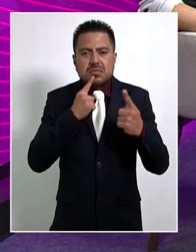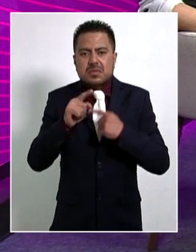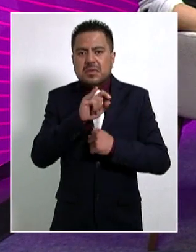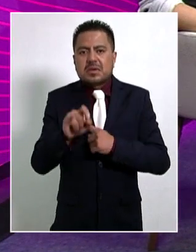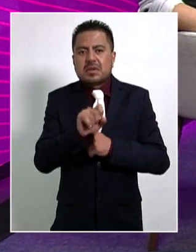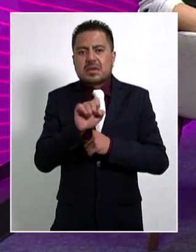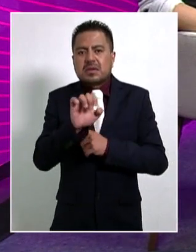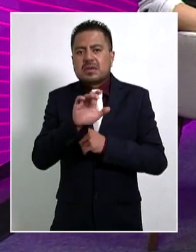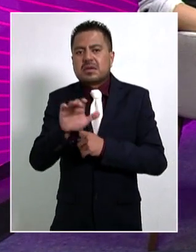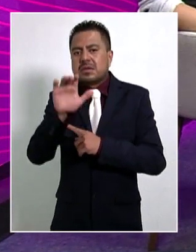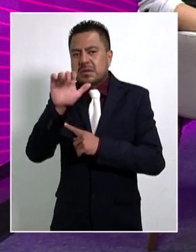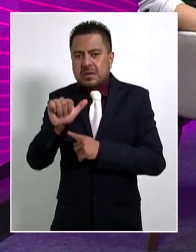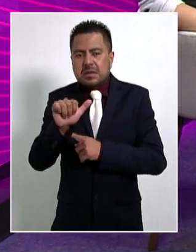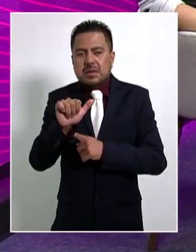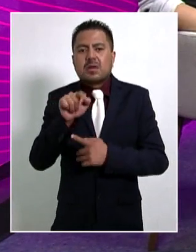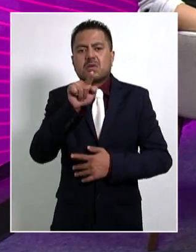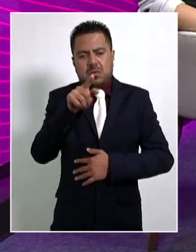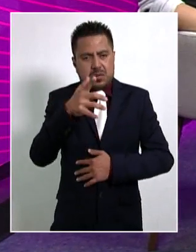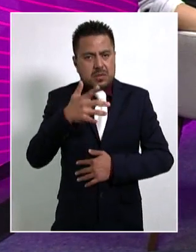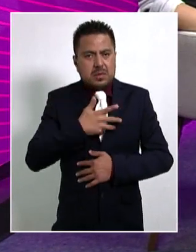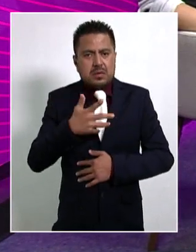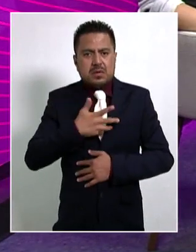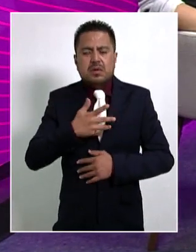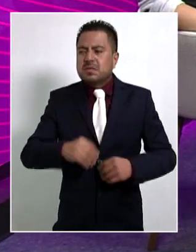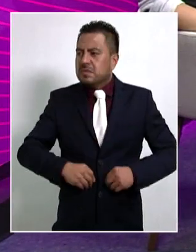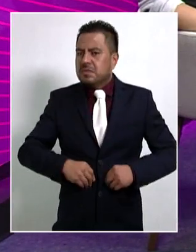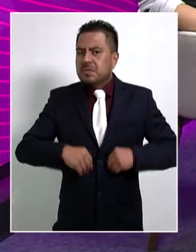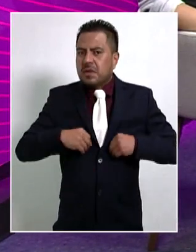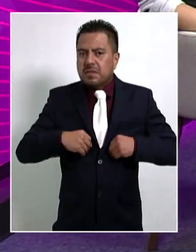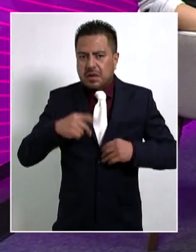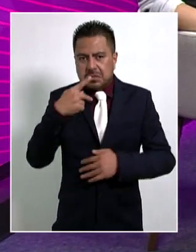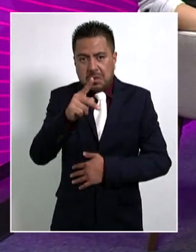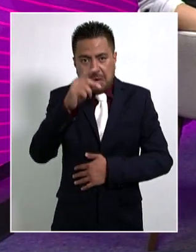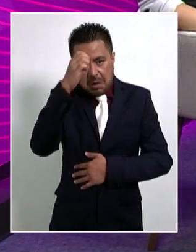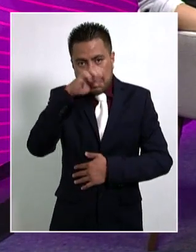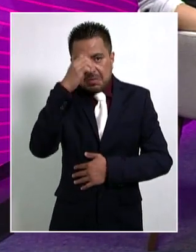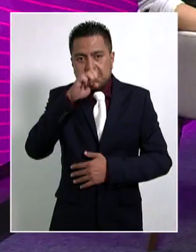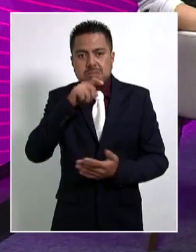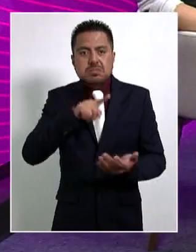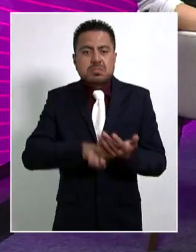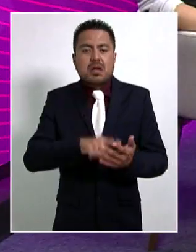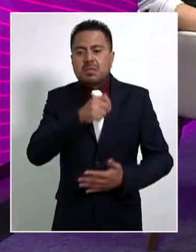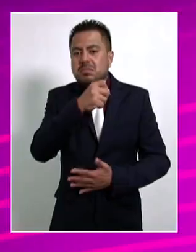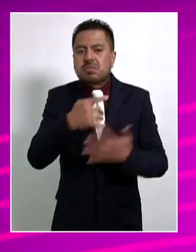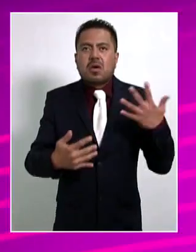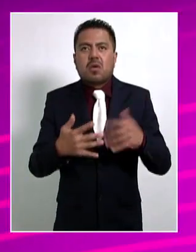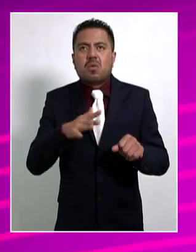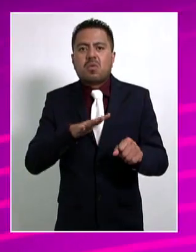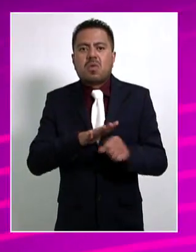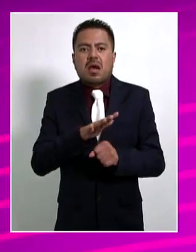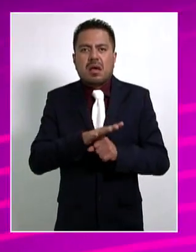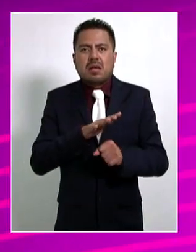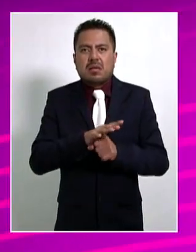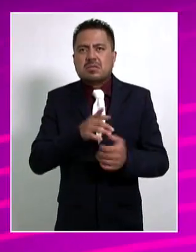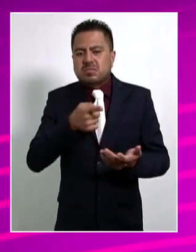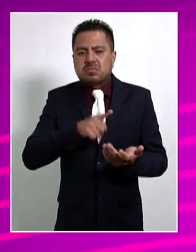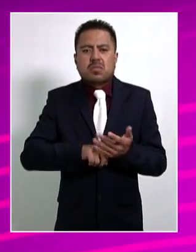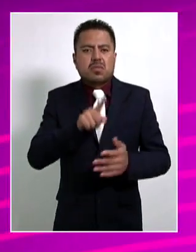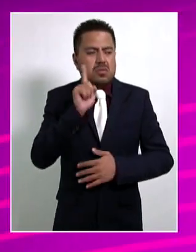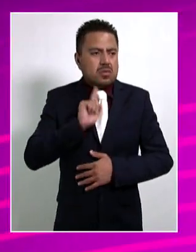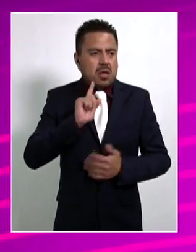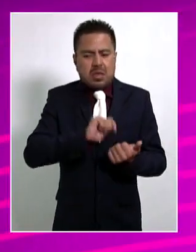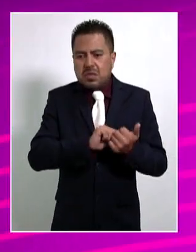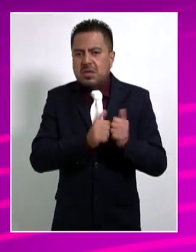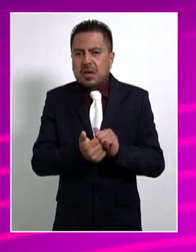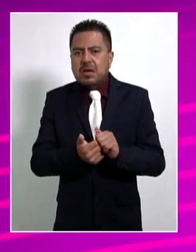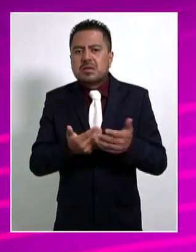Jessica, tú vives en tu propia experiencia una serie de interseccionalidades, ¿no? Sí. Eres una mujer